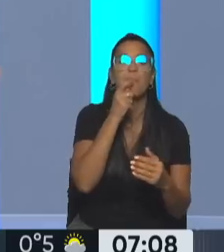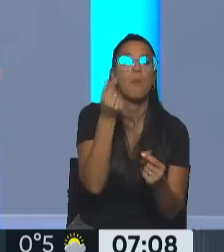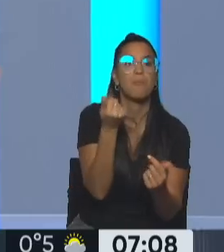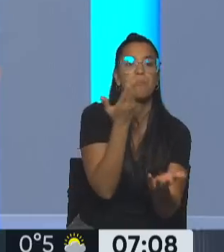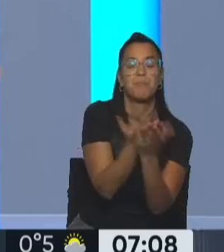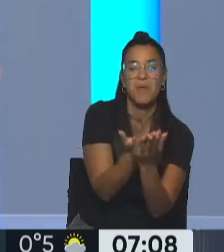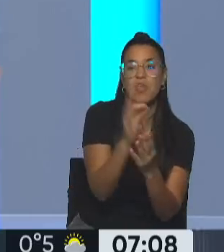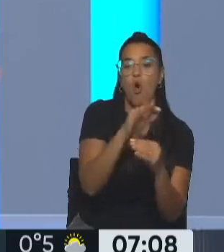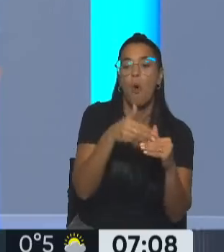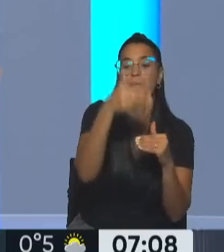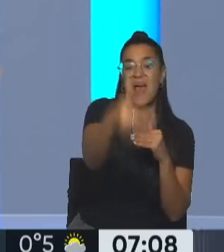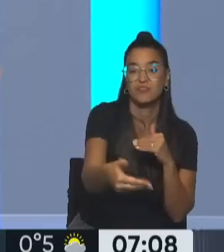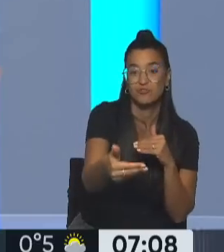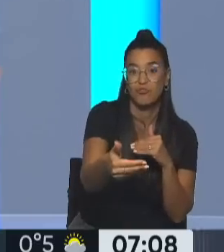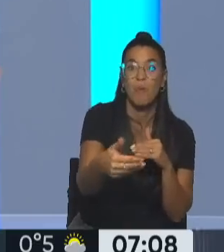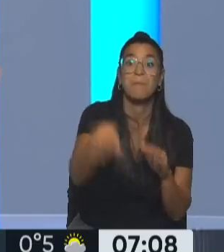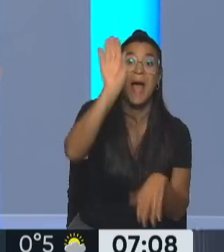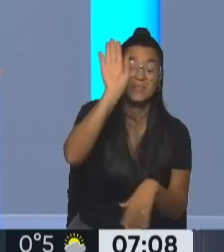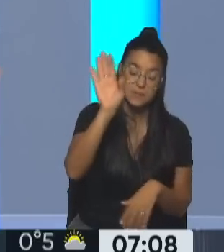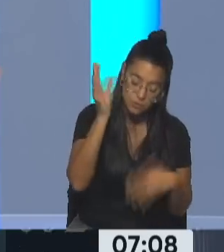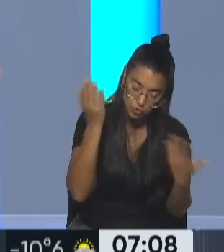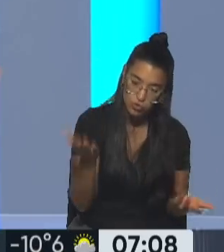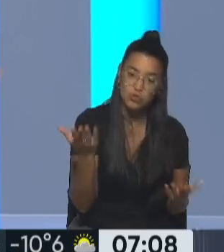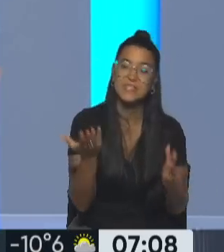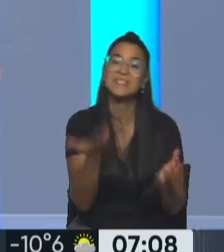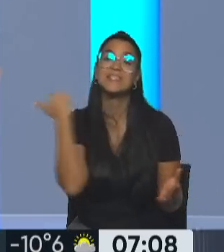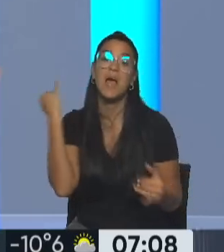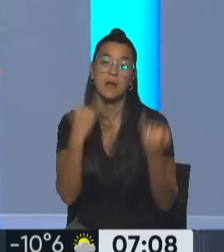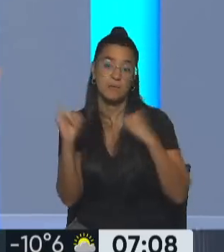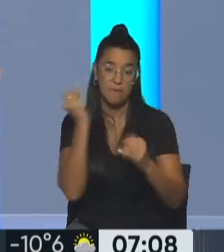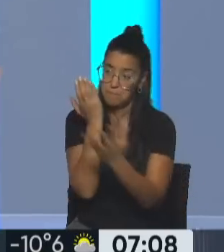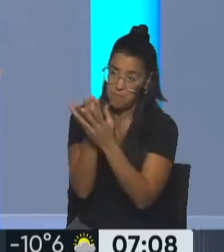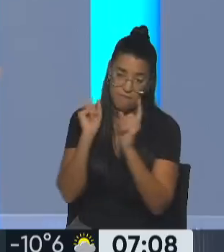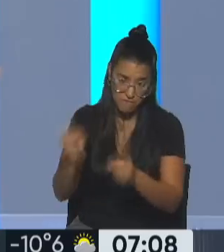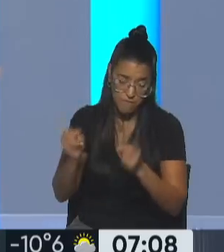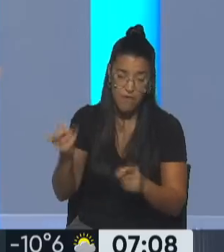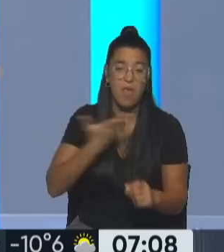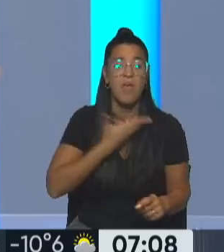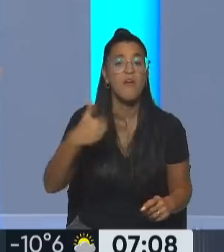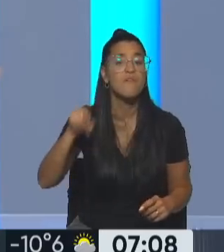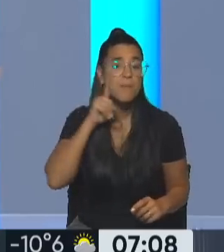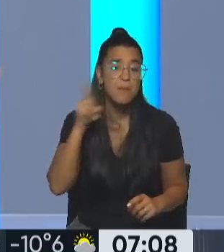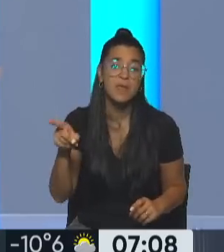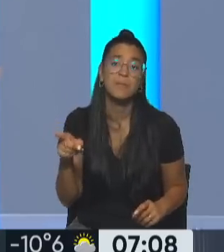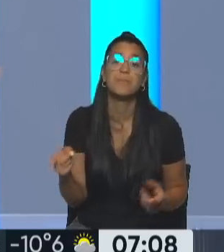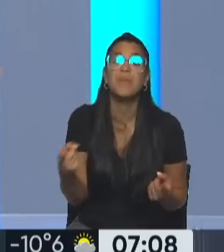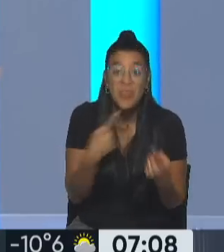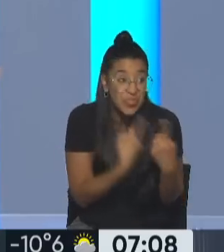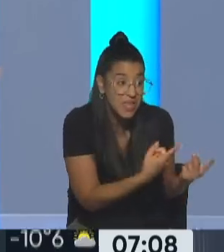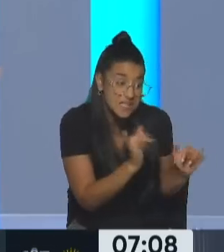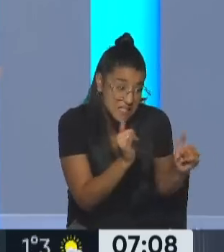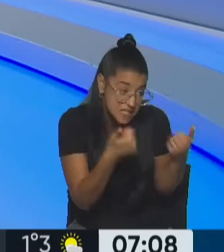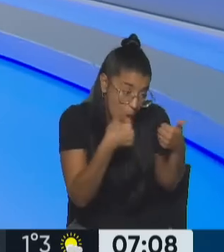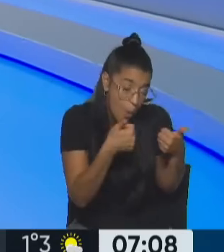O el plazo de tiempo en el que lo vas a pagar el pedido de eliminarla sobre tasas sigue vigente el fondo monetario internacional responde Sí sí me